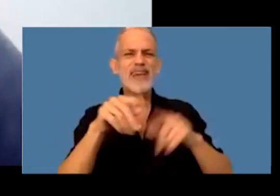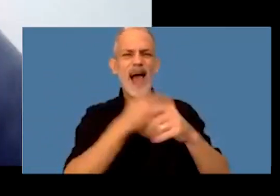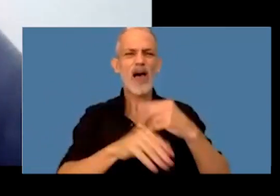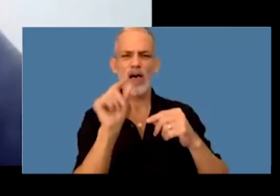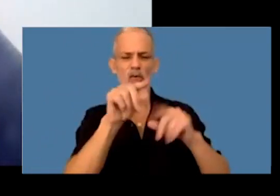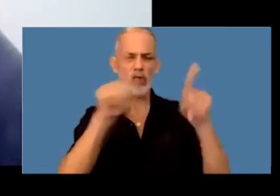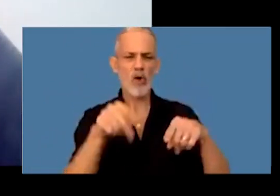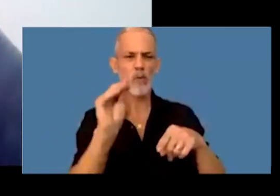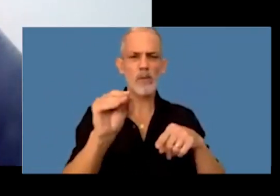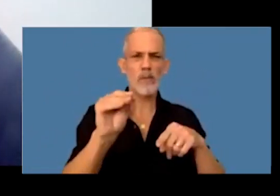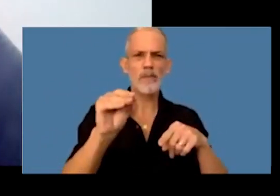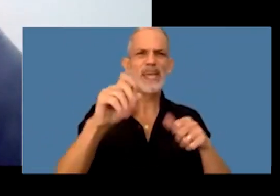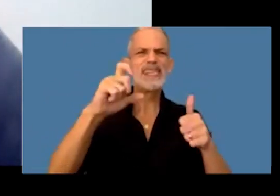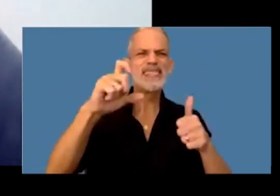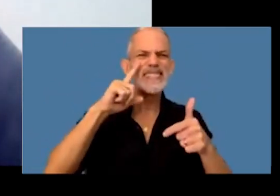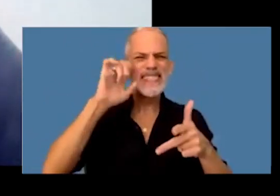10.